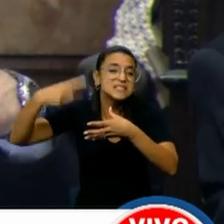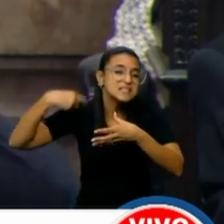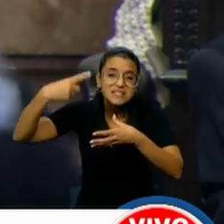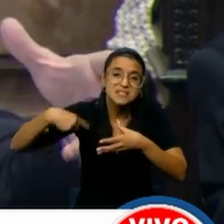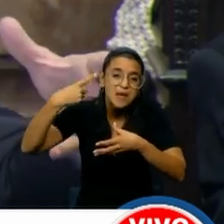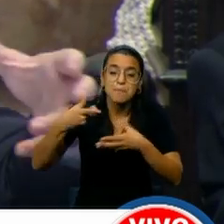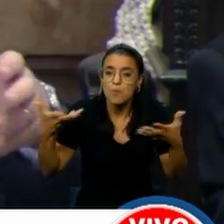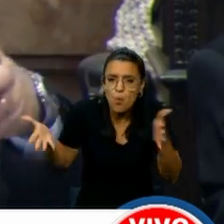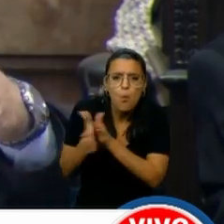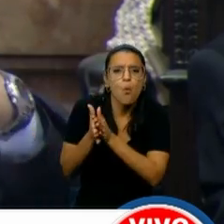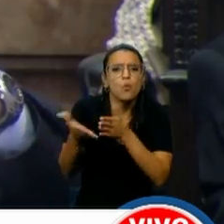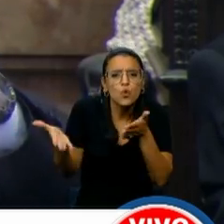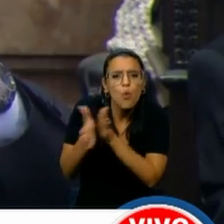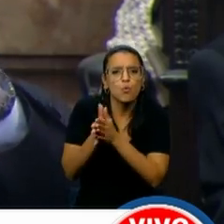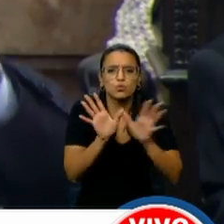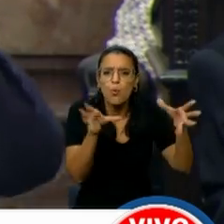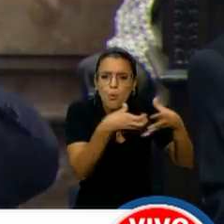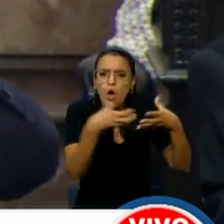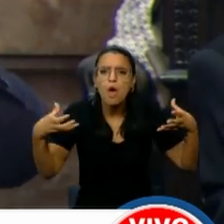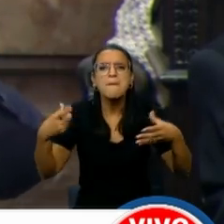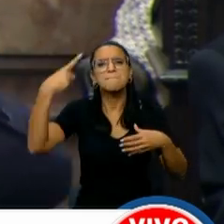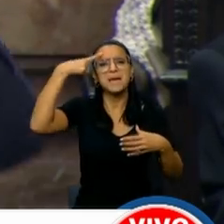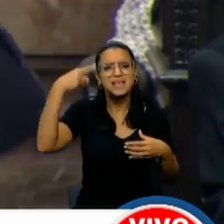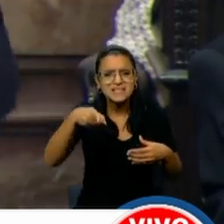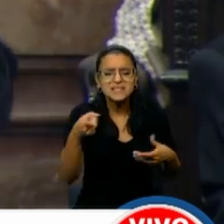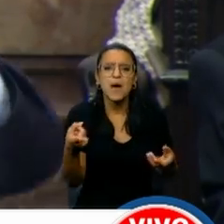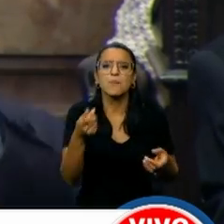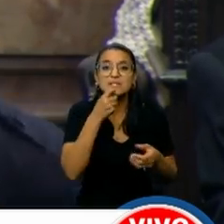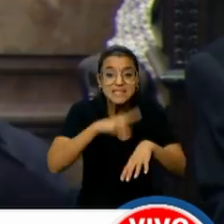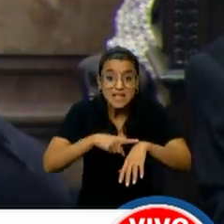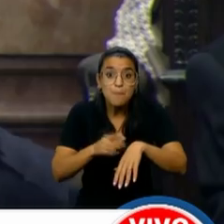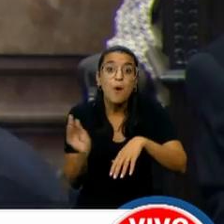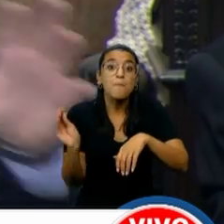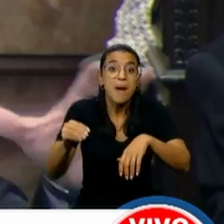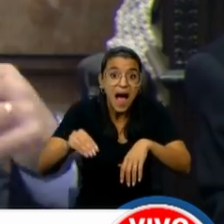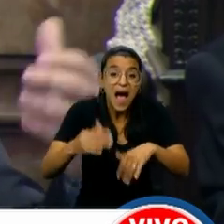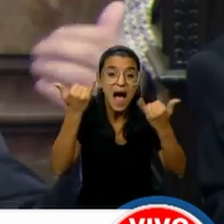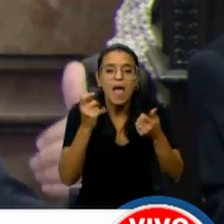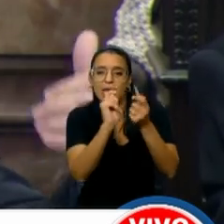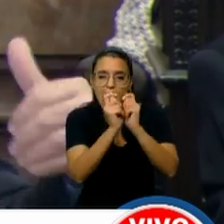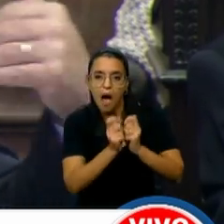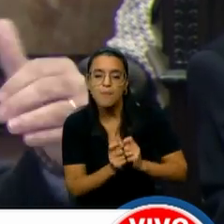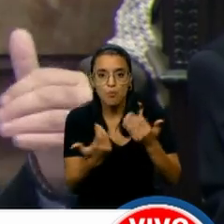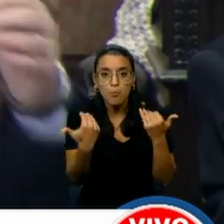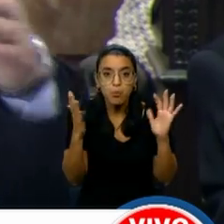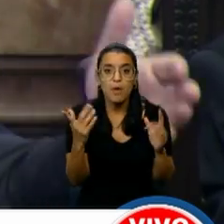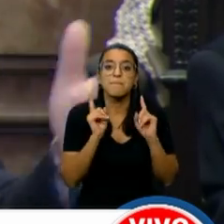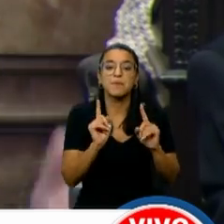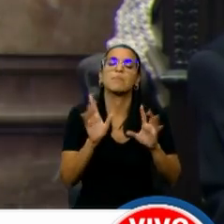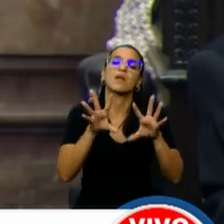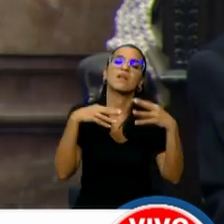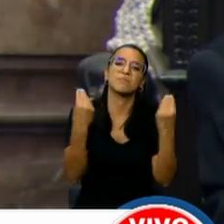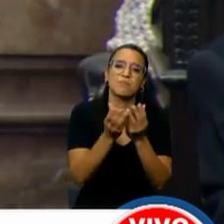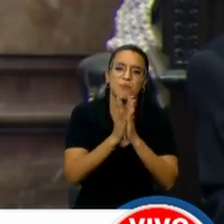en conjunto con el interbloque pensamos que si teníamos más tiempo podríamos hacer estas correcciones de las que estamos hablando donde